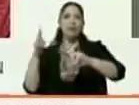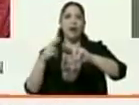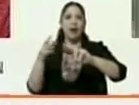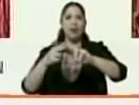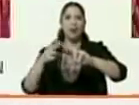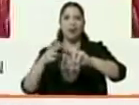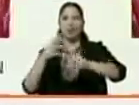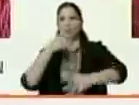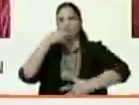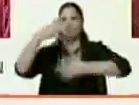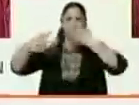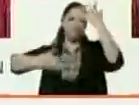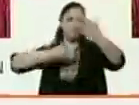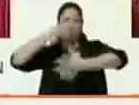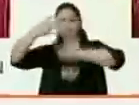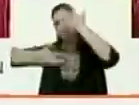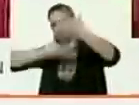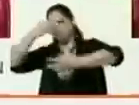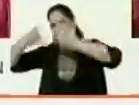Táchira?